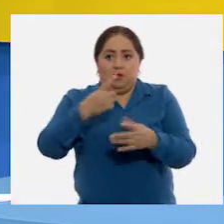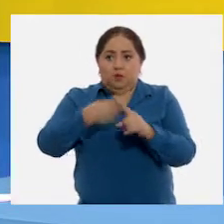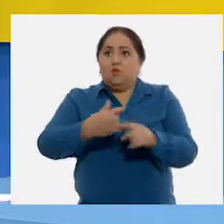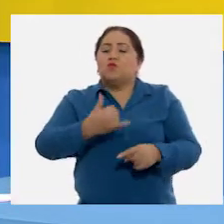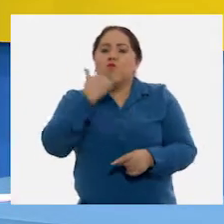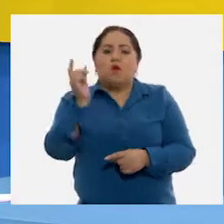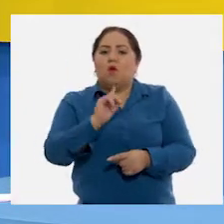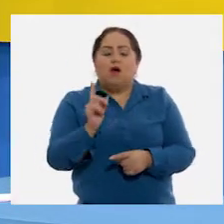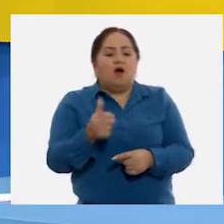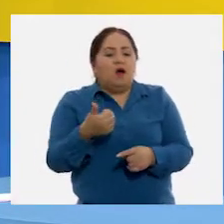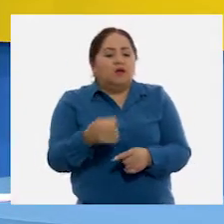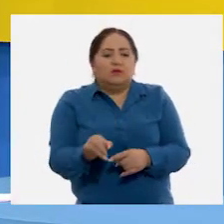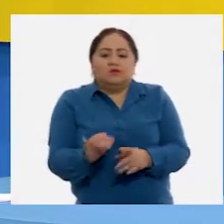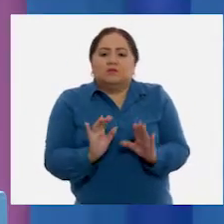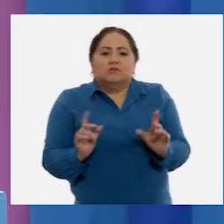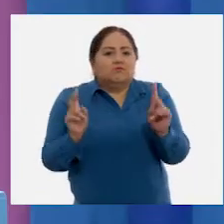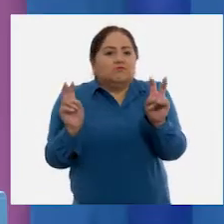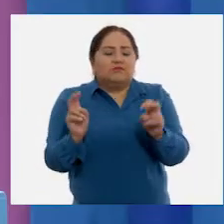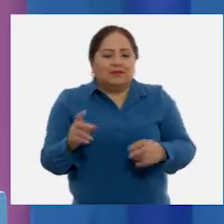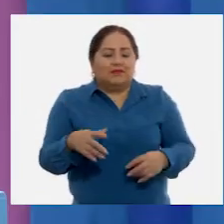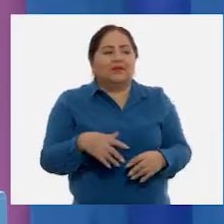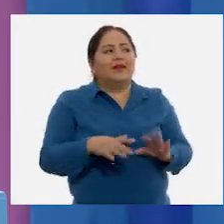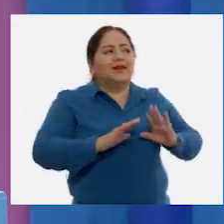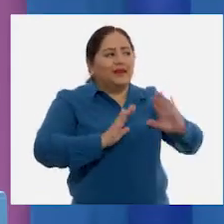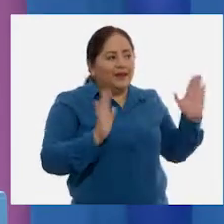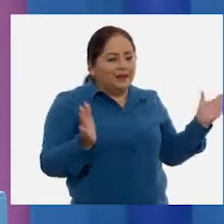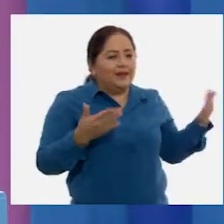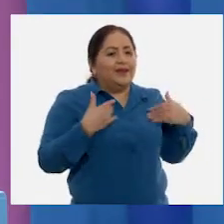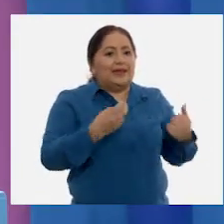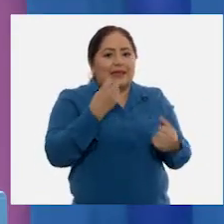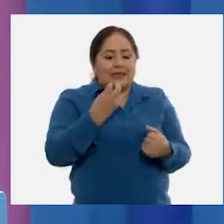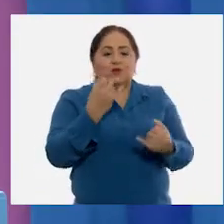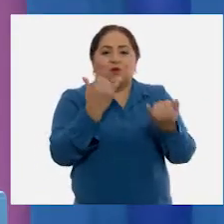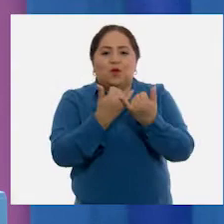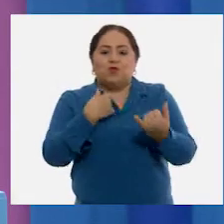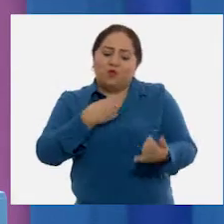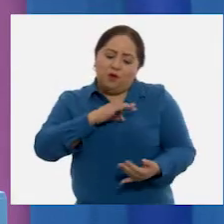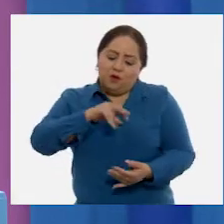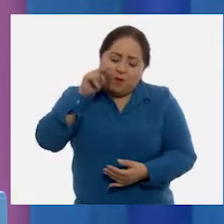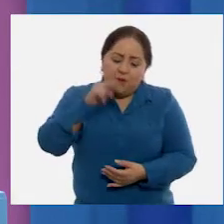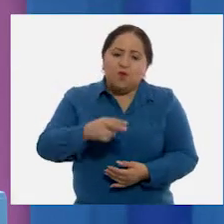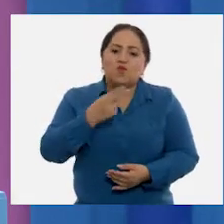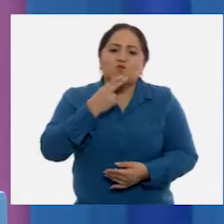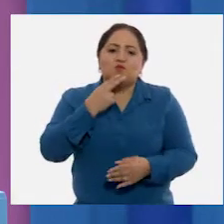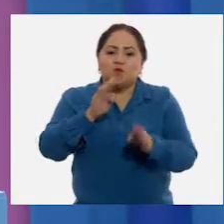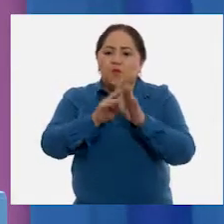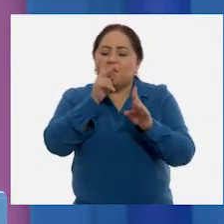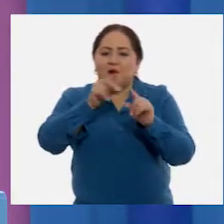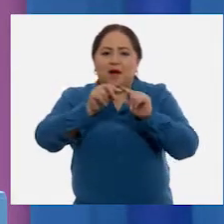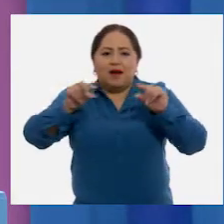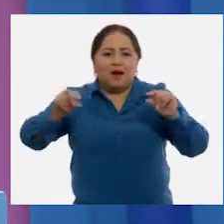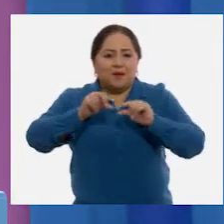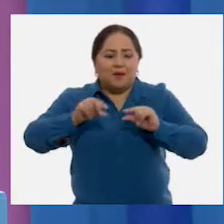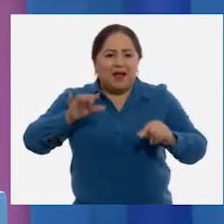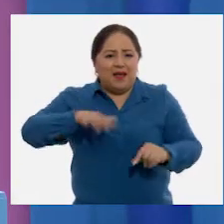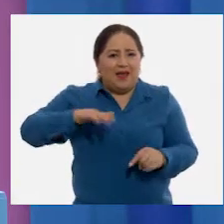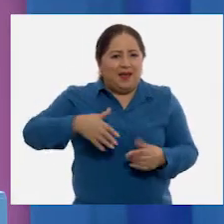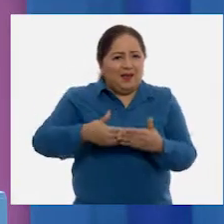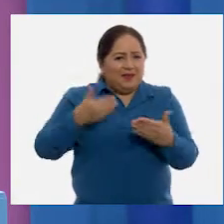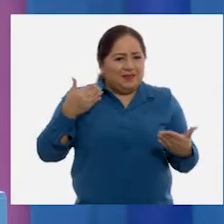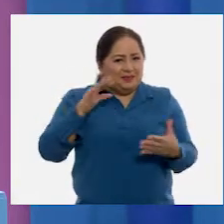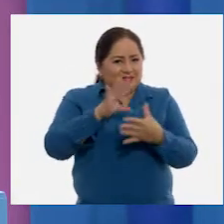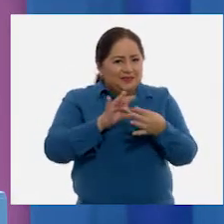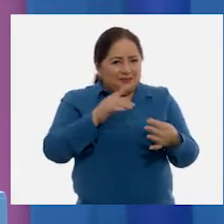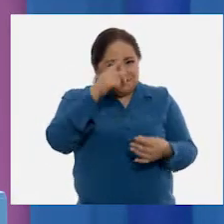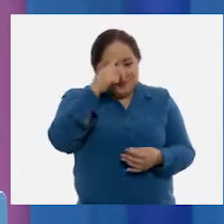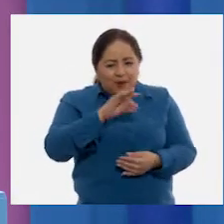error, sino a propósito. Y en ese diálogo también puedo ver el uso de marcadores, como de los que acabamos de hablar,